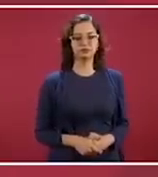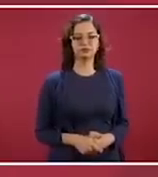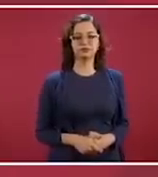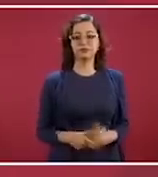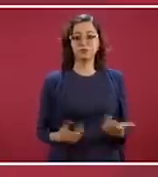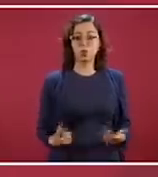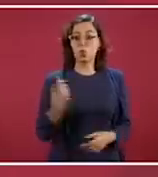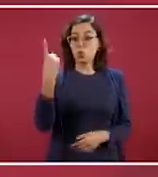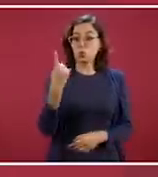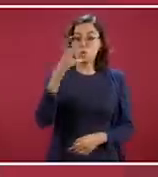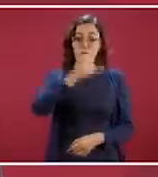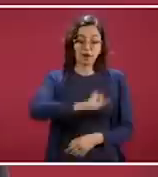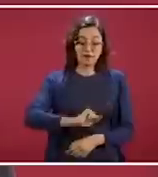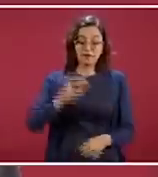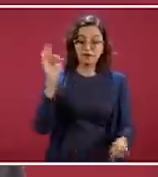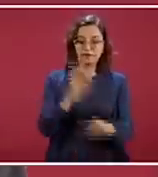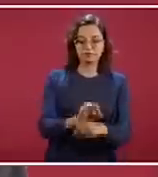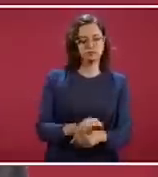preferido.